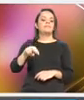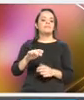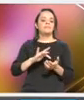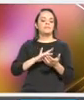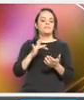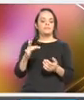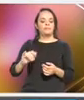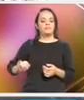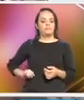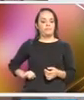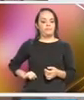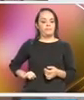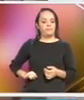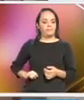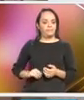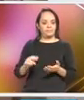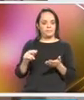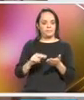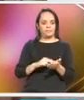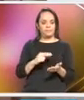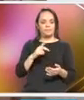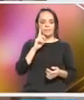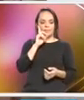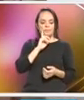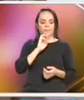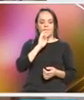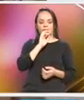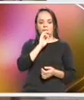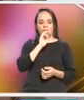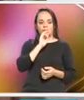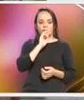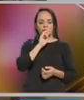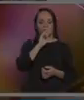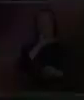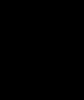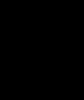interesante el Muchas análisis gracias a de esta ustedes. firma de una mujer, de una madre verdaderamente influyente.